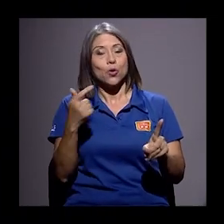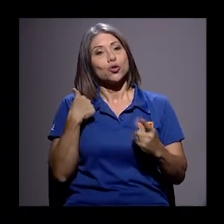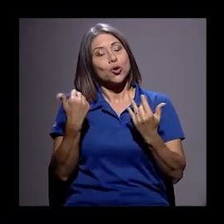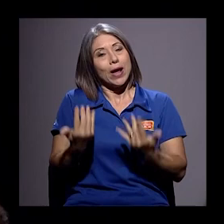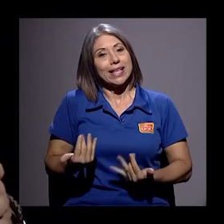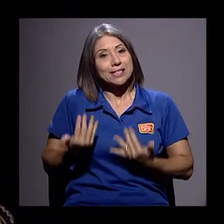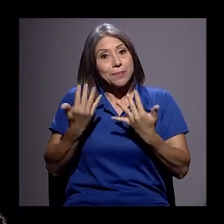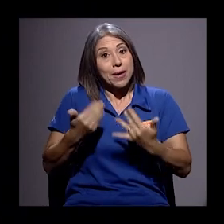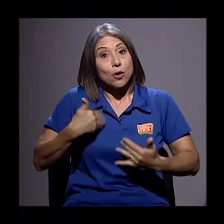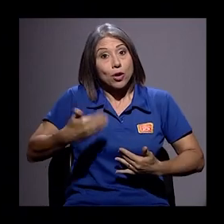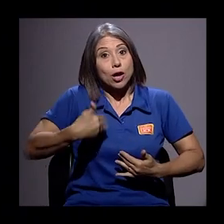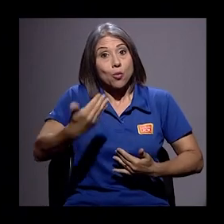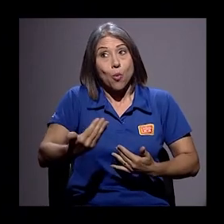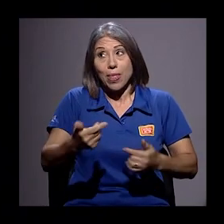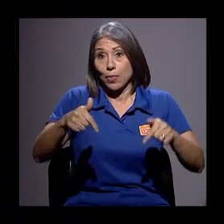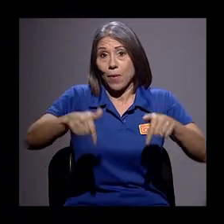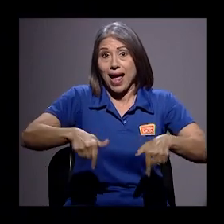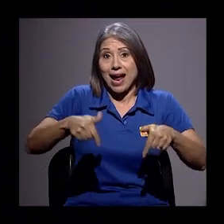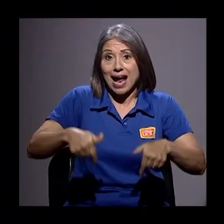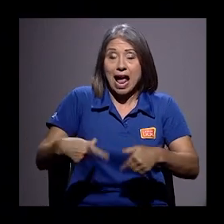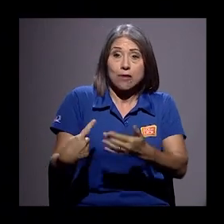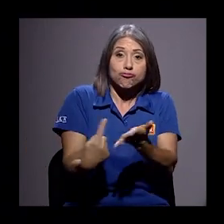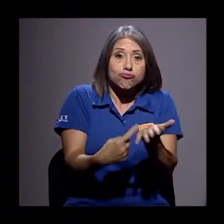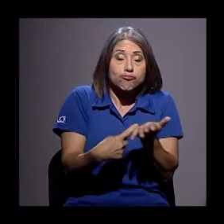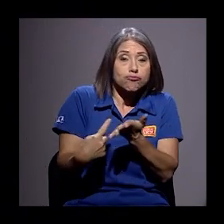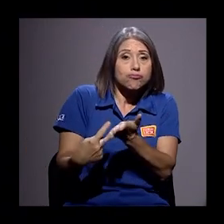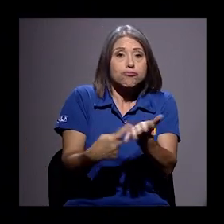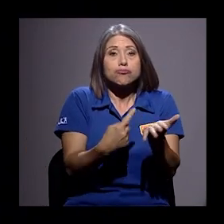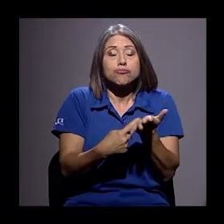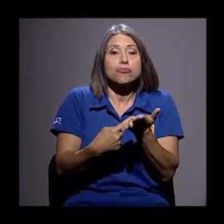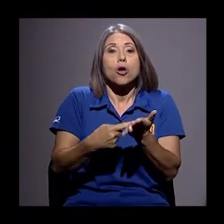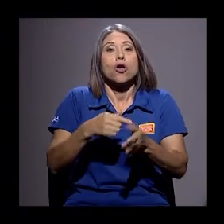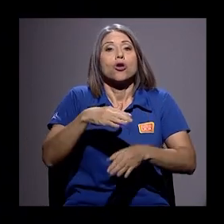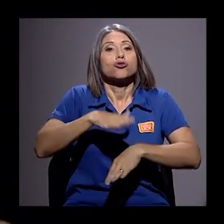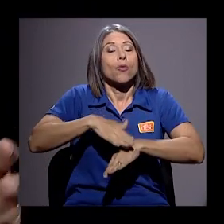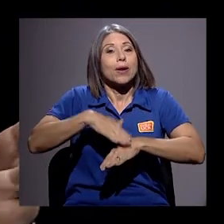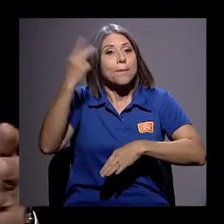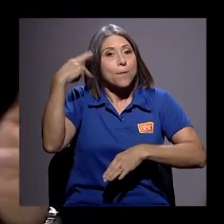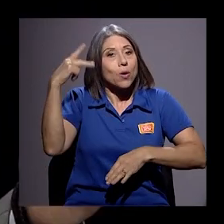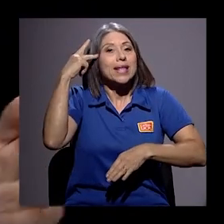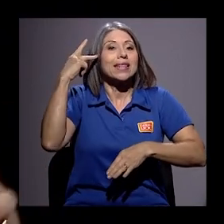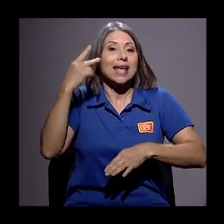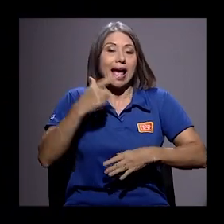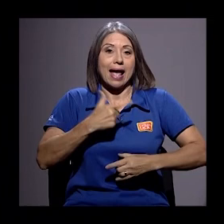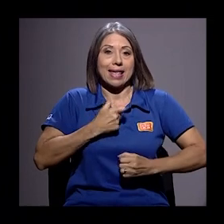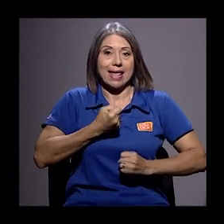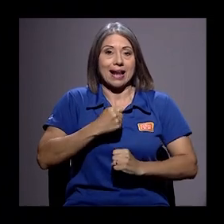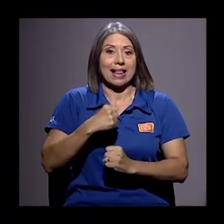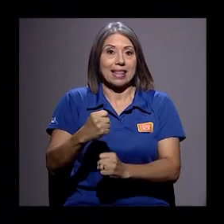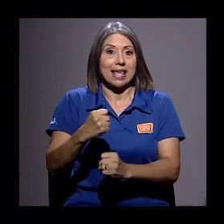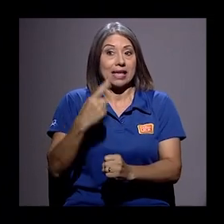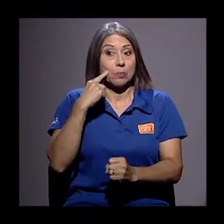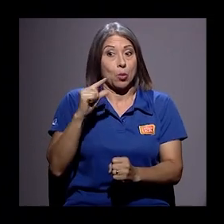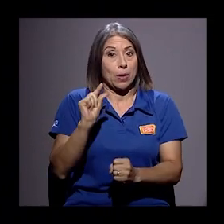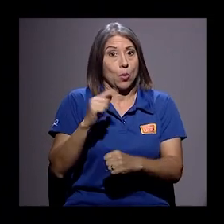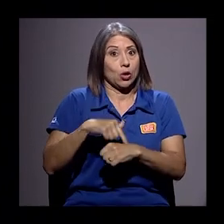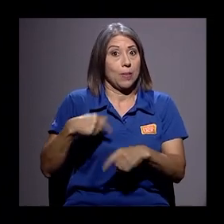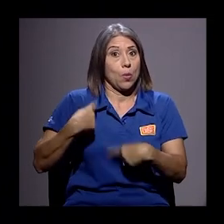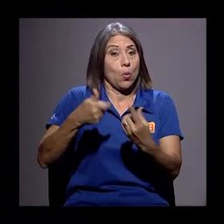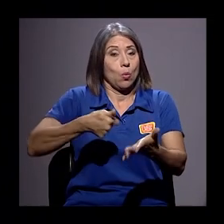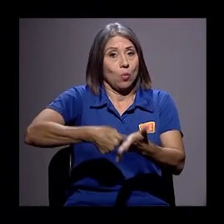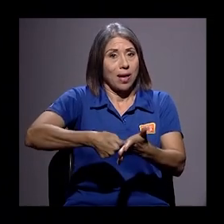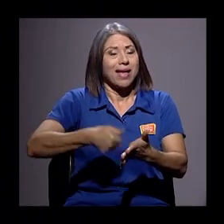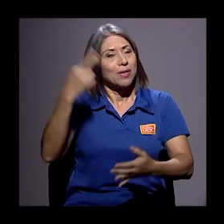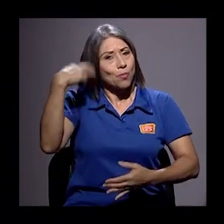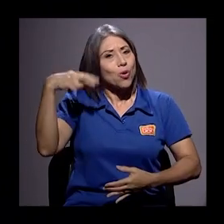que tengamos en estos espacios de discusión la política y sobre todo los alcaldías a propósito de que están a la vuelta de la esquina es motivo